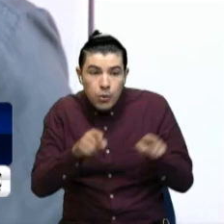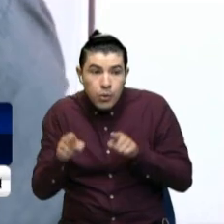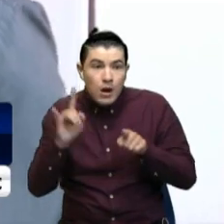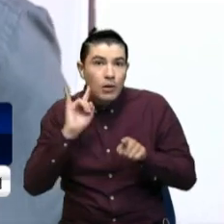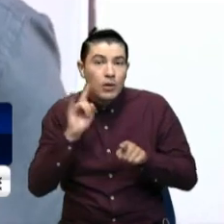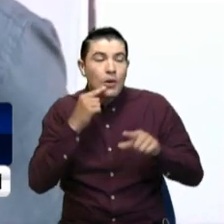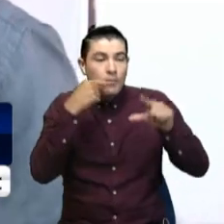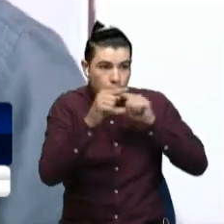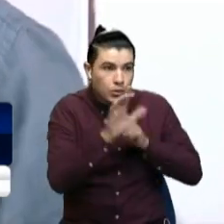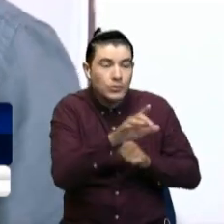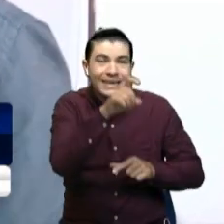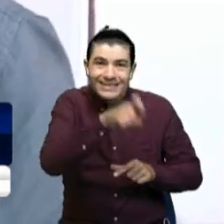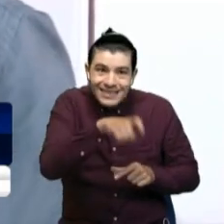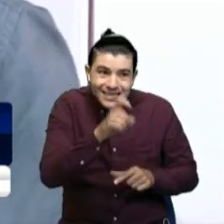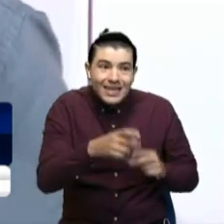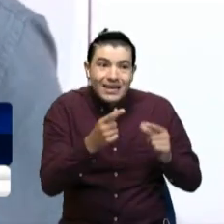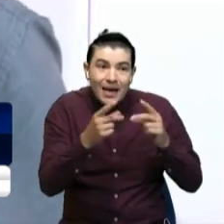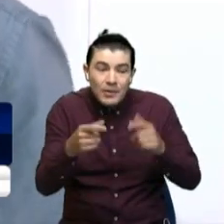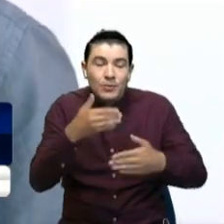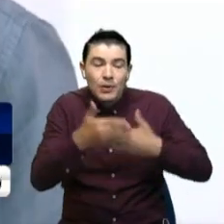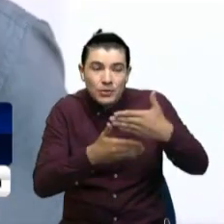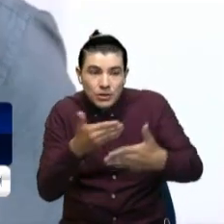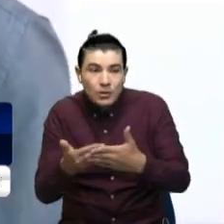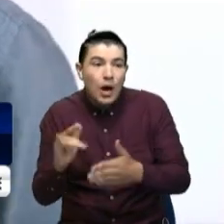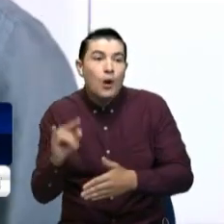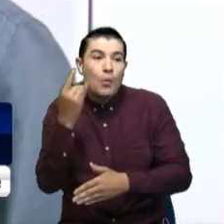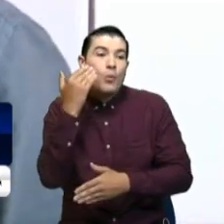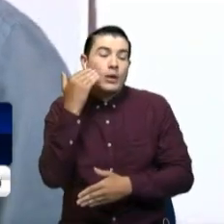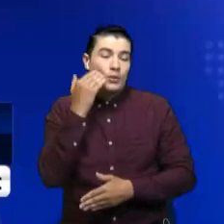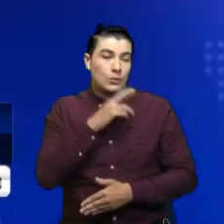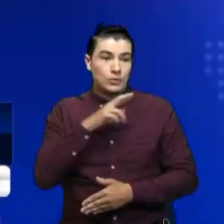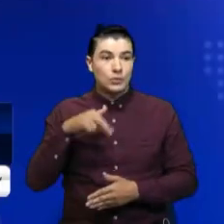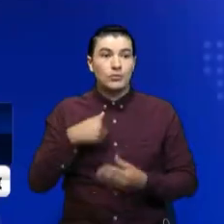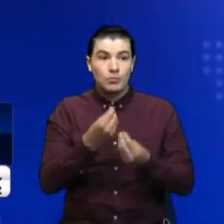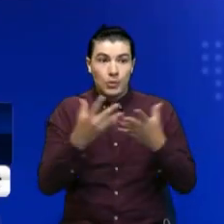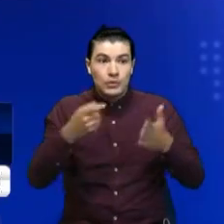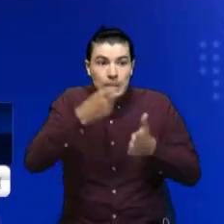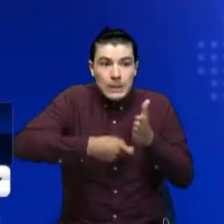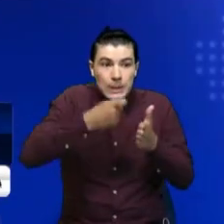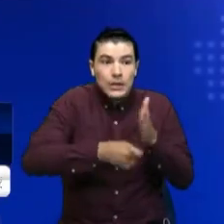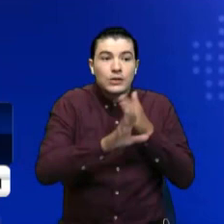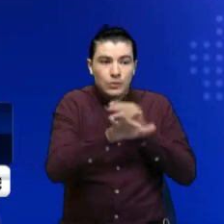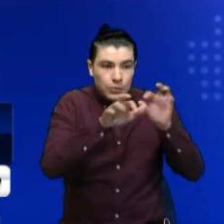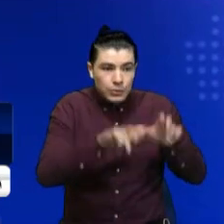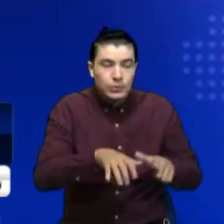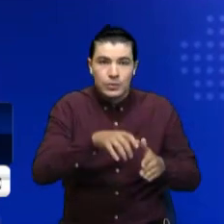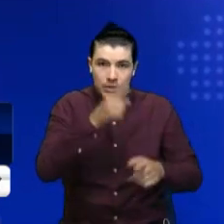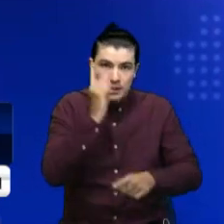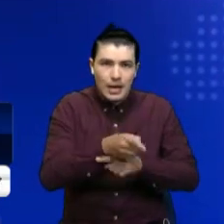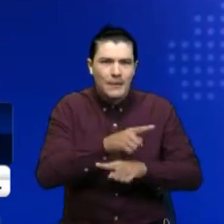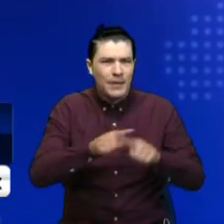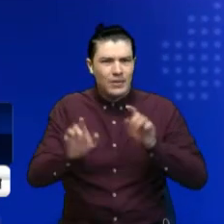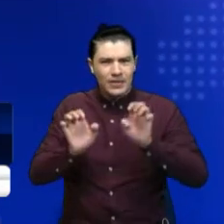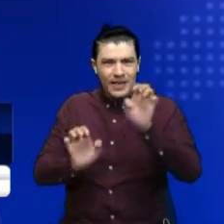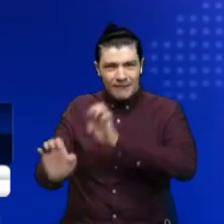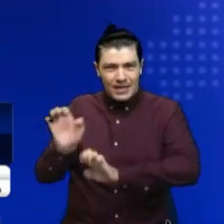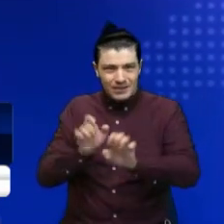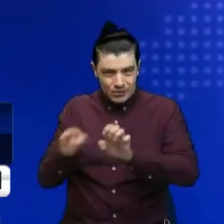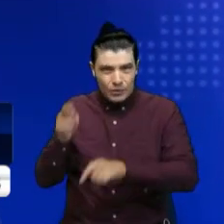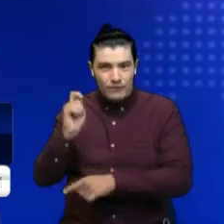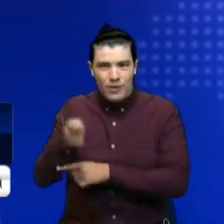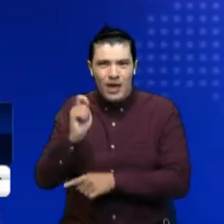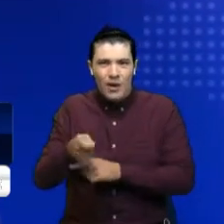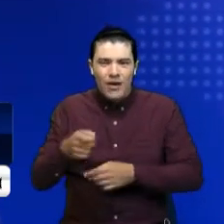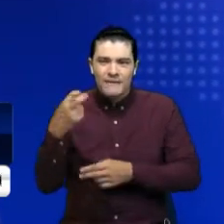que pues era necesario darle trámite aun cuando teníamos numerosas observaciones al escrito acusación según la defensa hubo dilaciones por parte